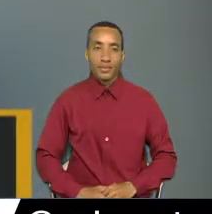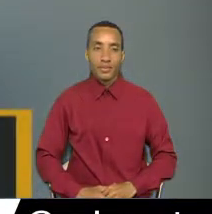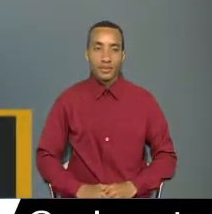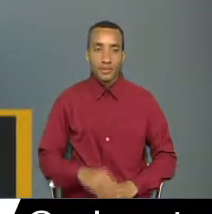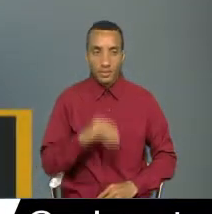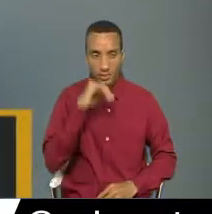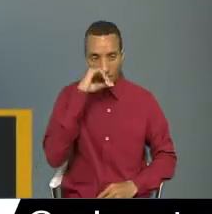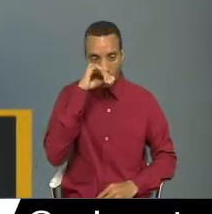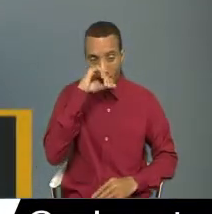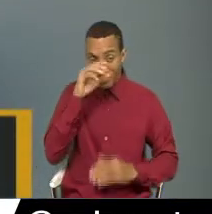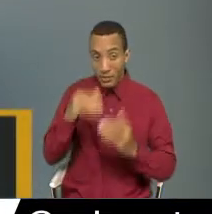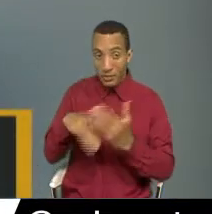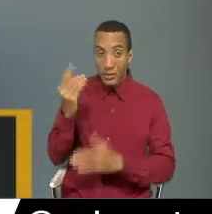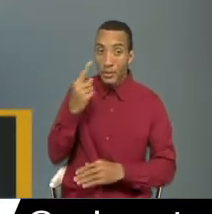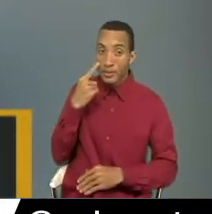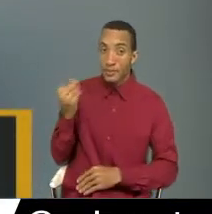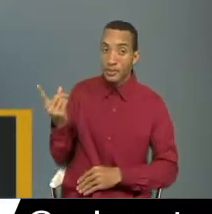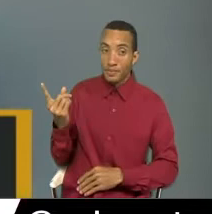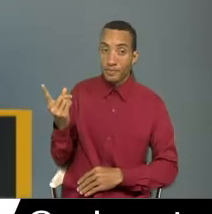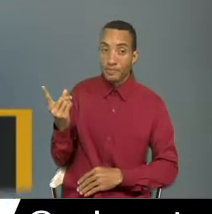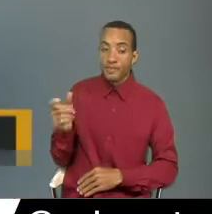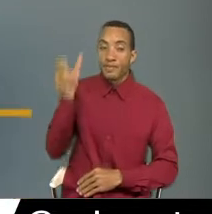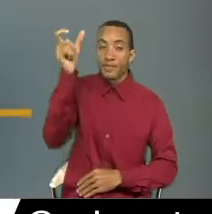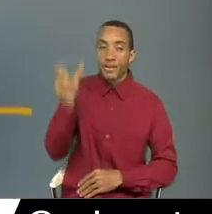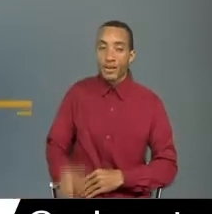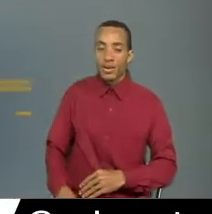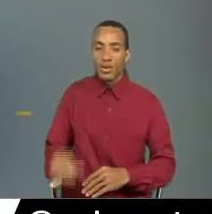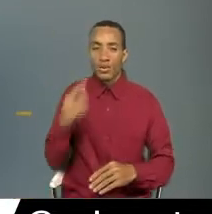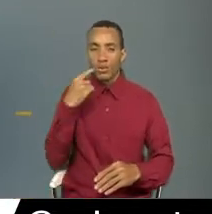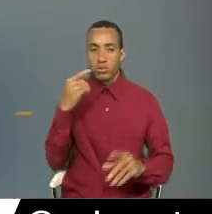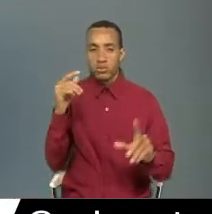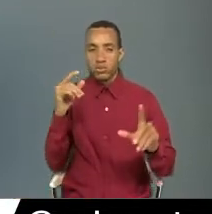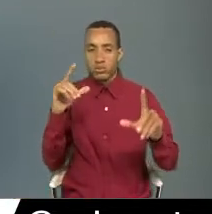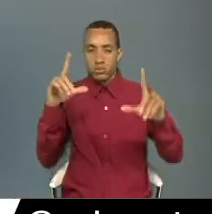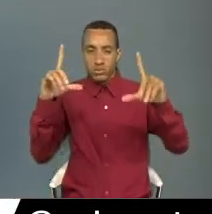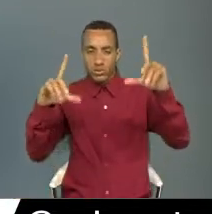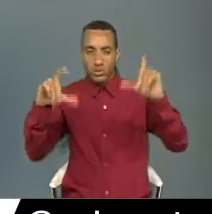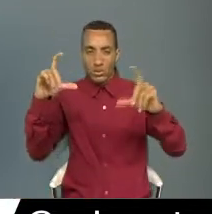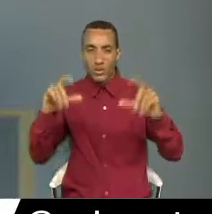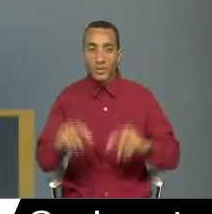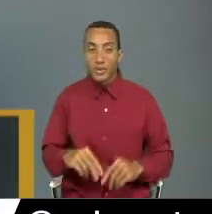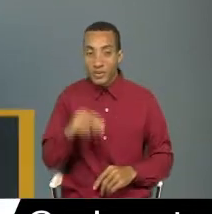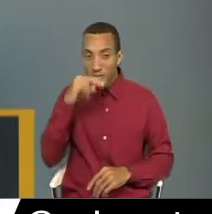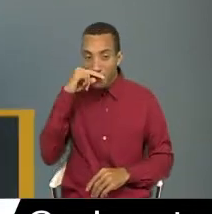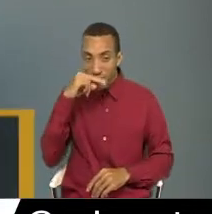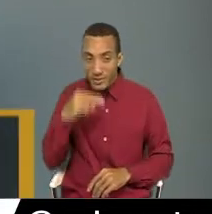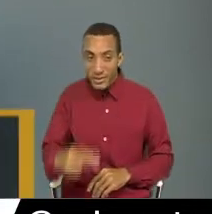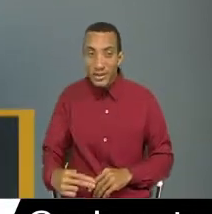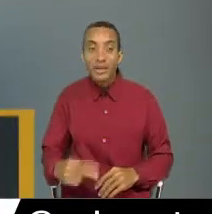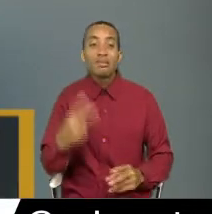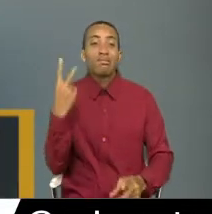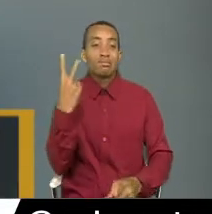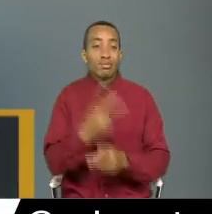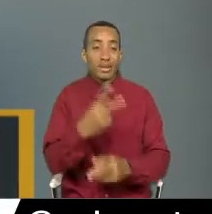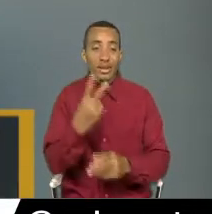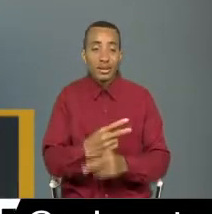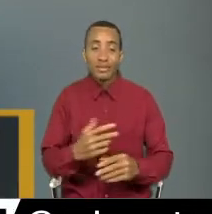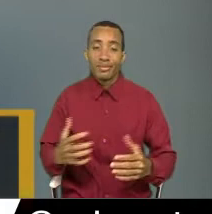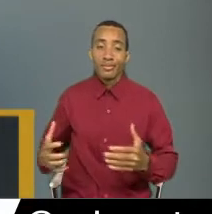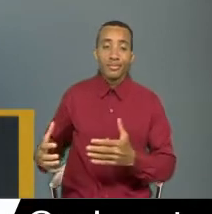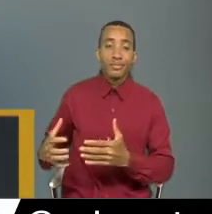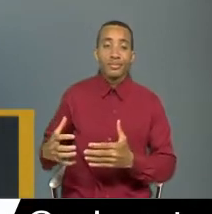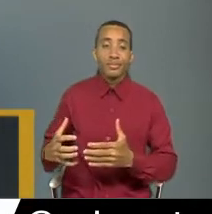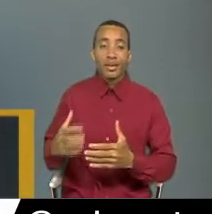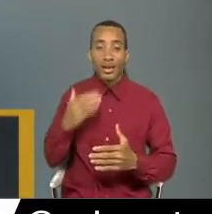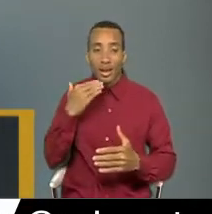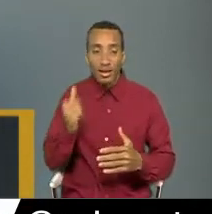Empezamos nuestro reportero ciudadano mostrando estas imágenes que evidencian cómo la vida de los menores sigue siendo expuesta al peligro. En esta oportunidad vemos cómo esta